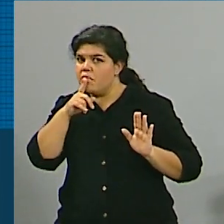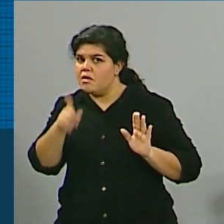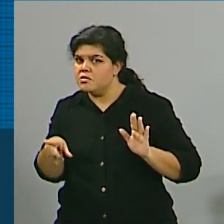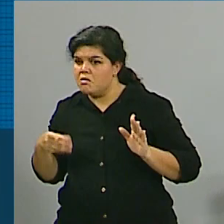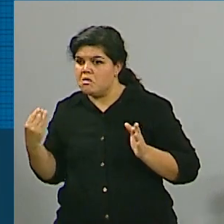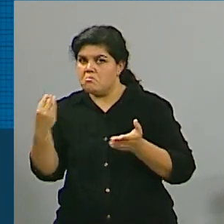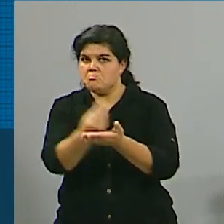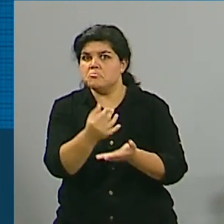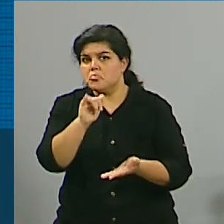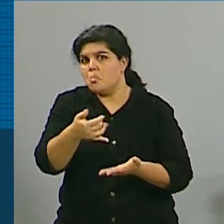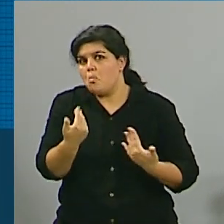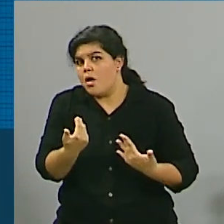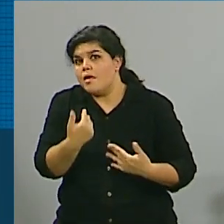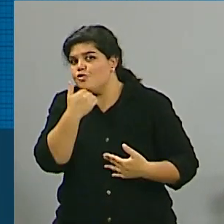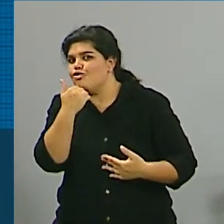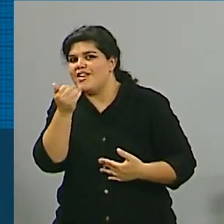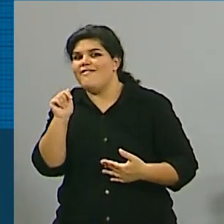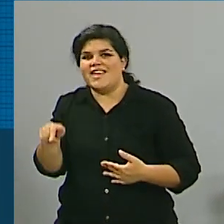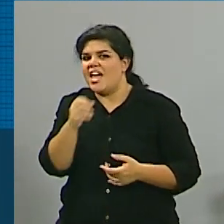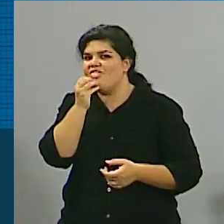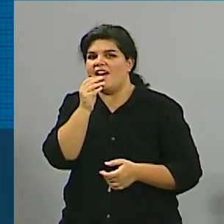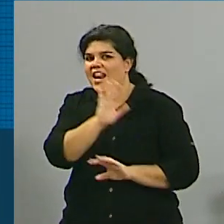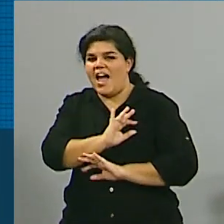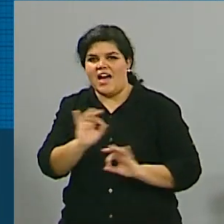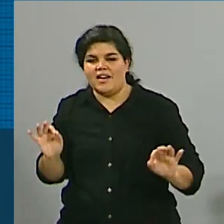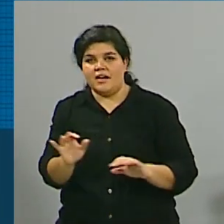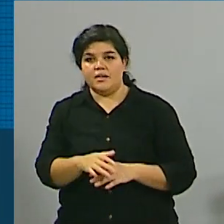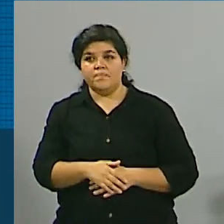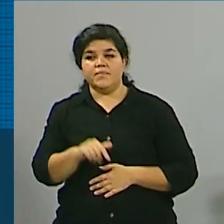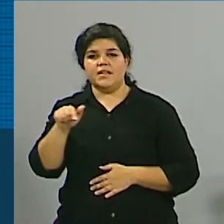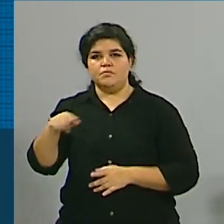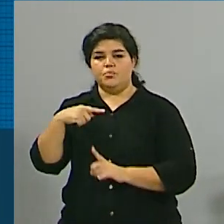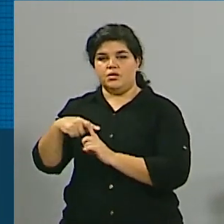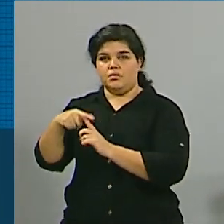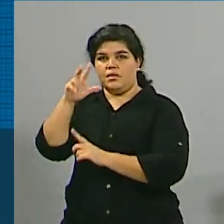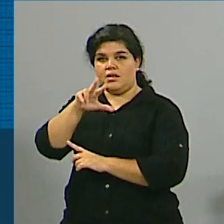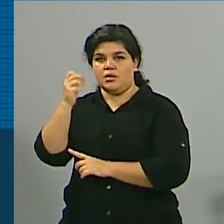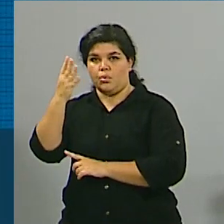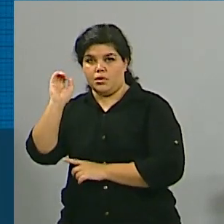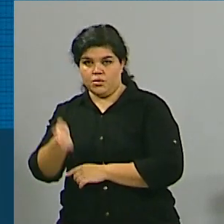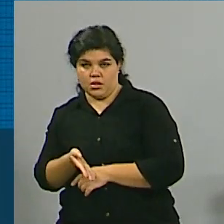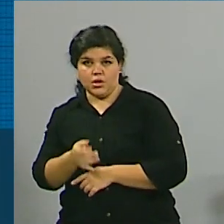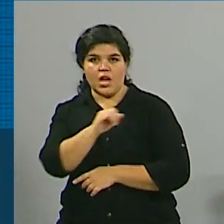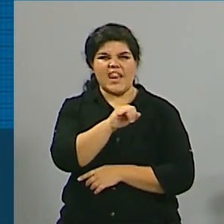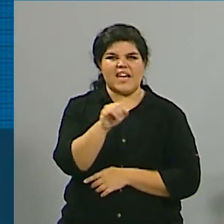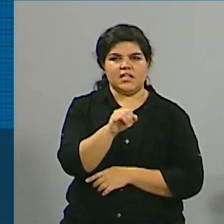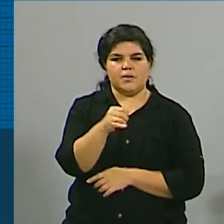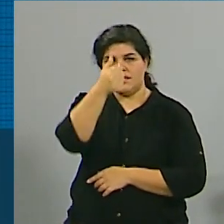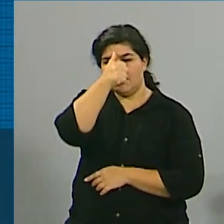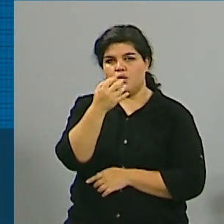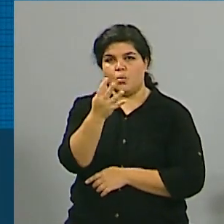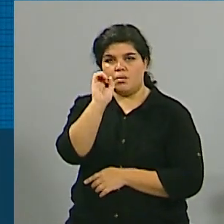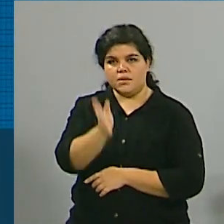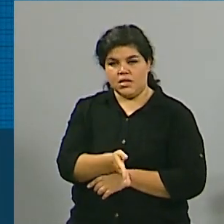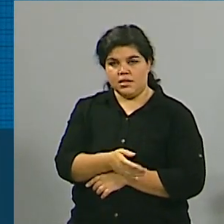hora. También hay que tener en cuenta que su imagen positiva tiene un 34% y su imagen negativa es de un 64%, es decir, 30%